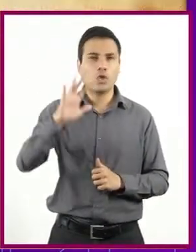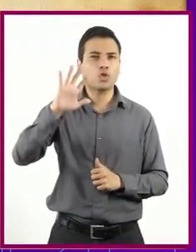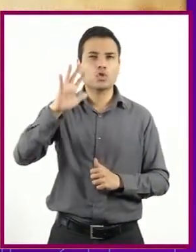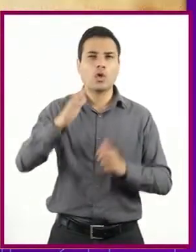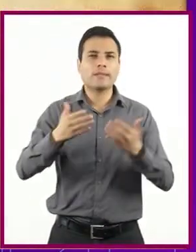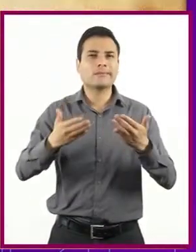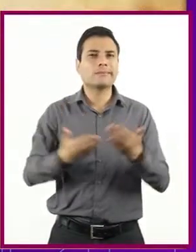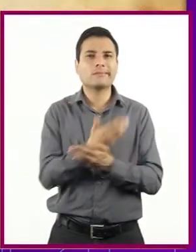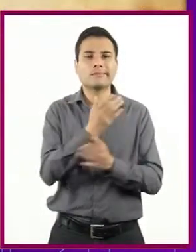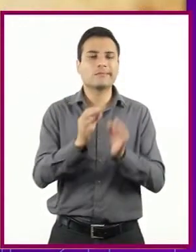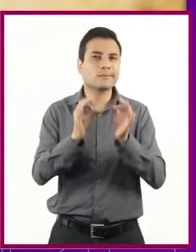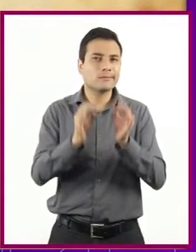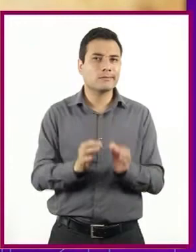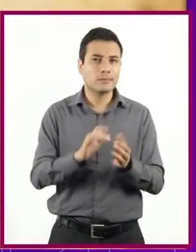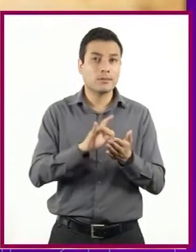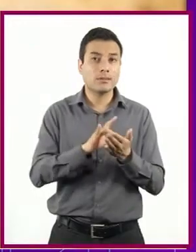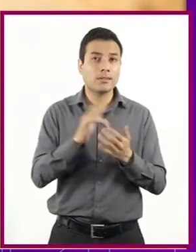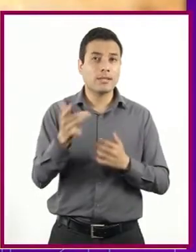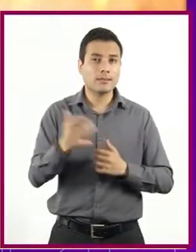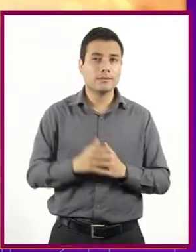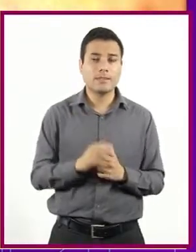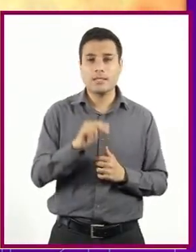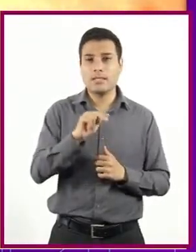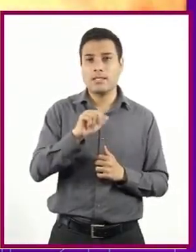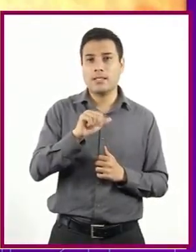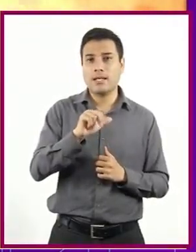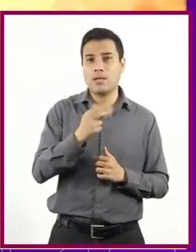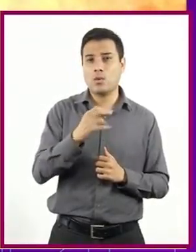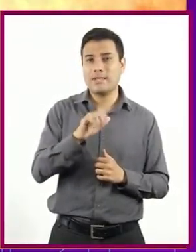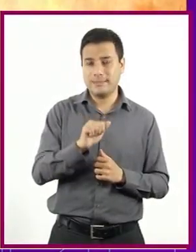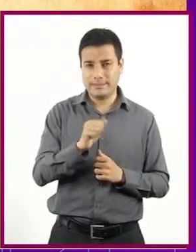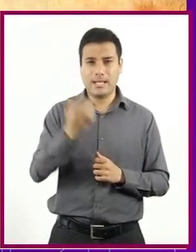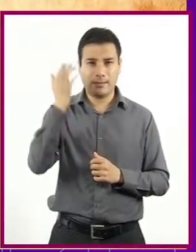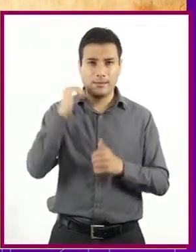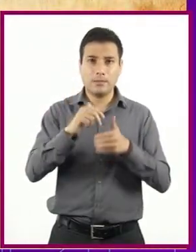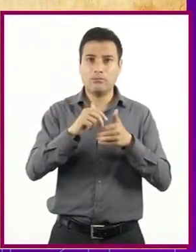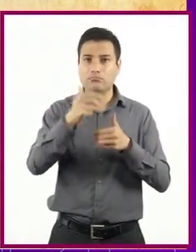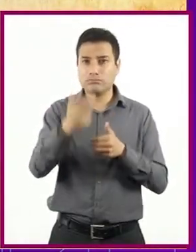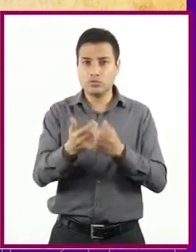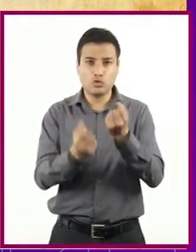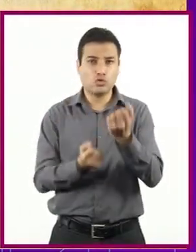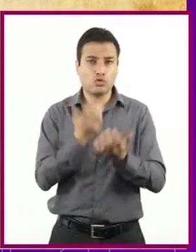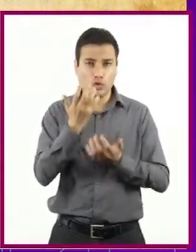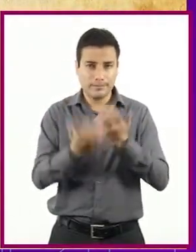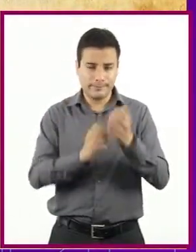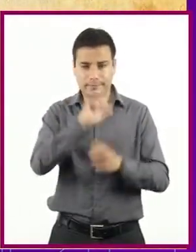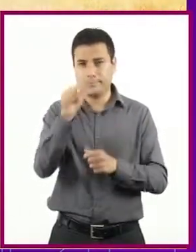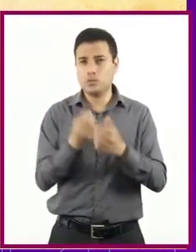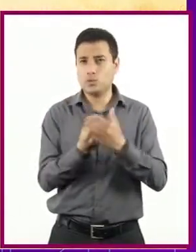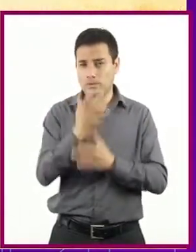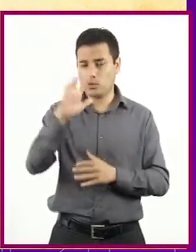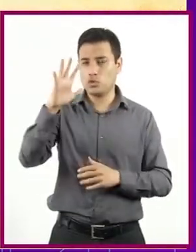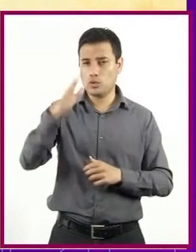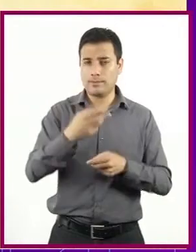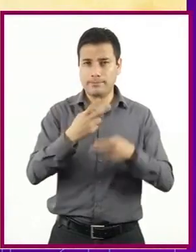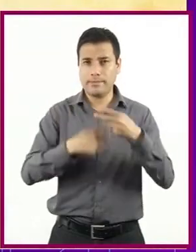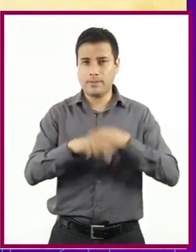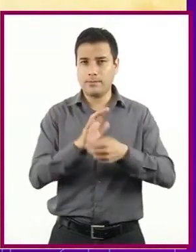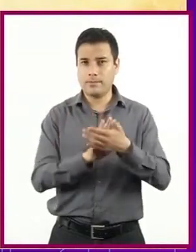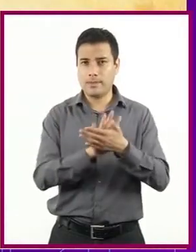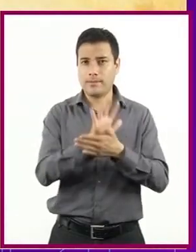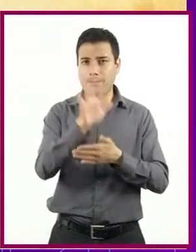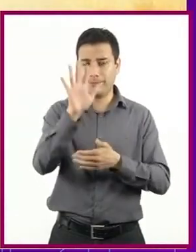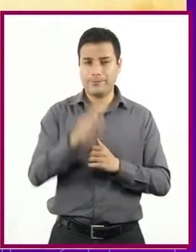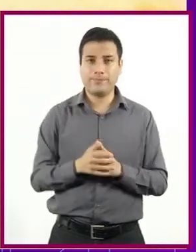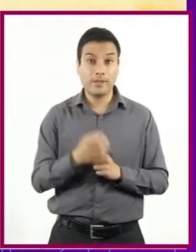Teotihuacán gracias al sacrificio de Nanahuatzin, quien se arrojó al fuego para dar vida a un nuevo sol. Y por esta razón,